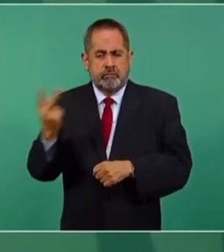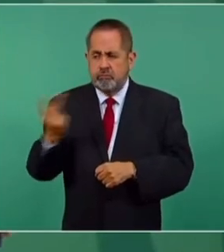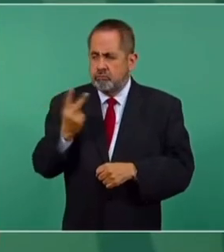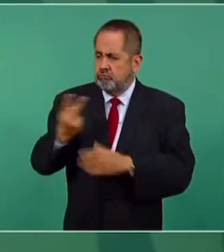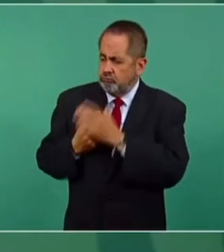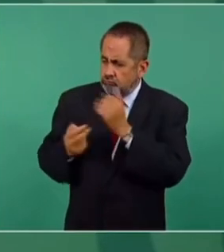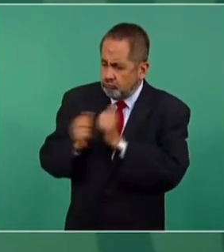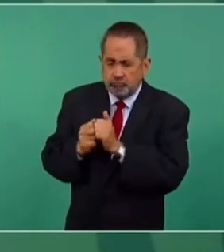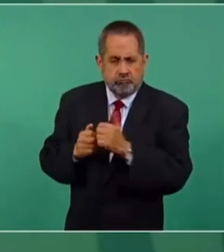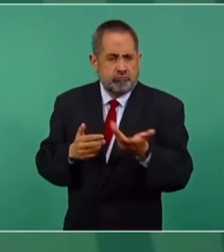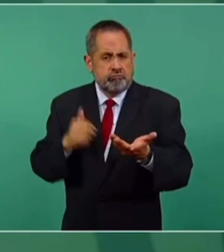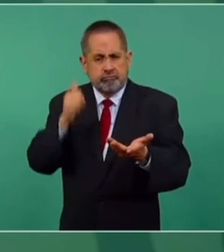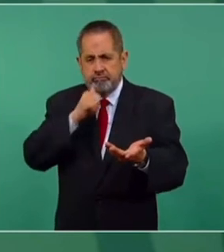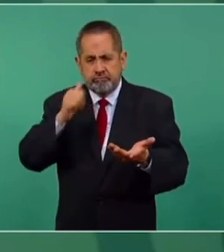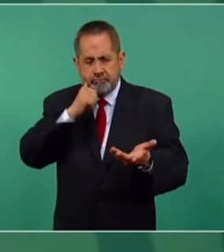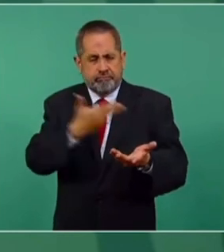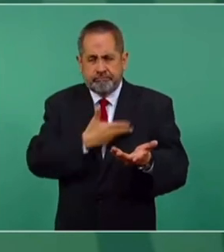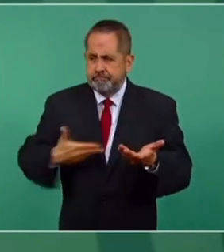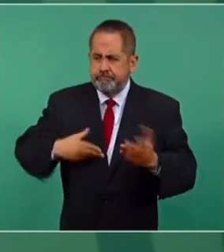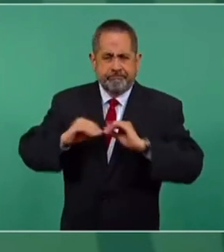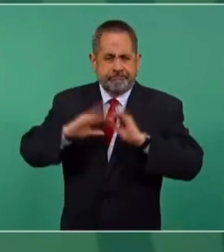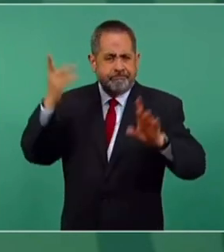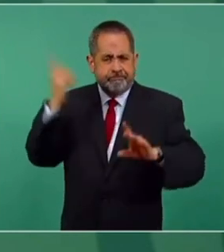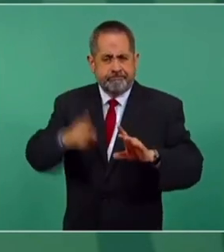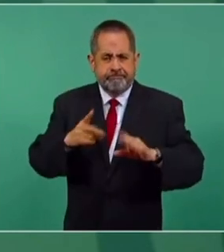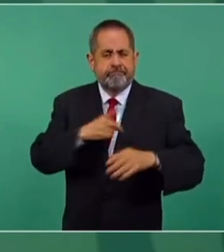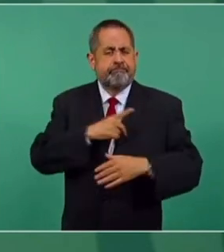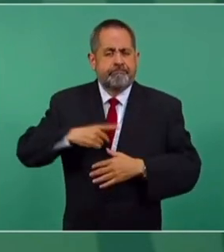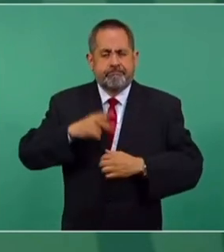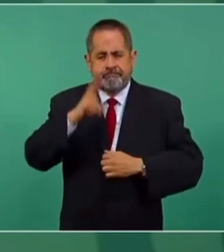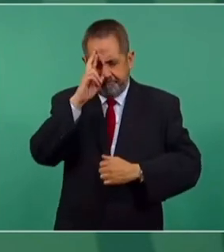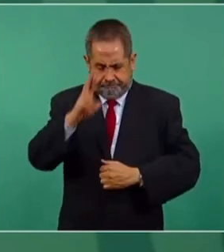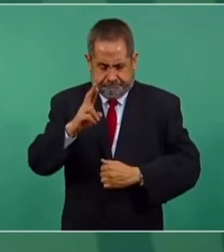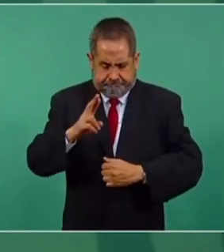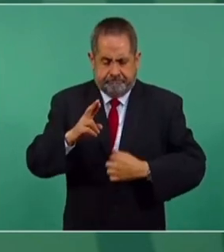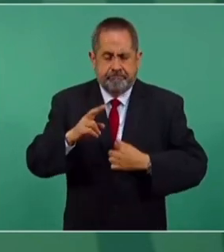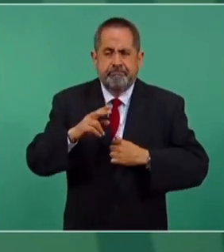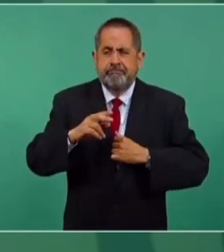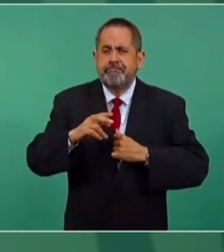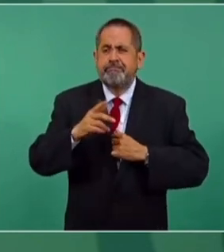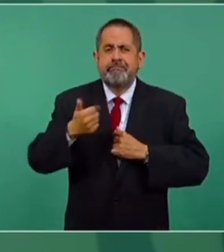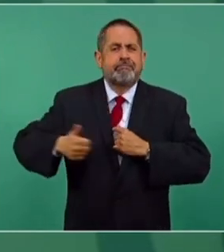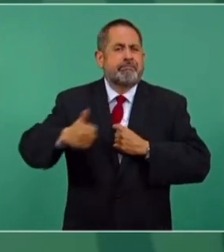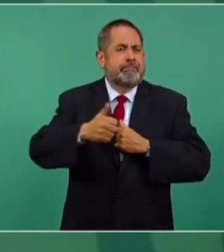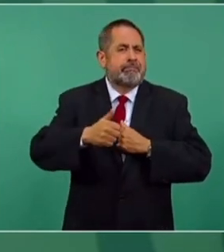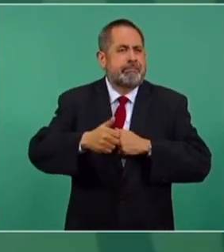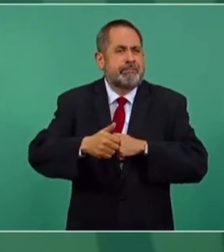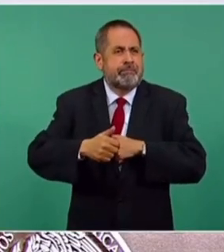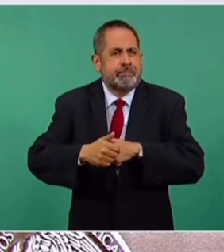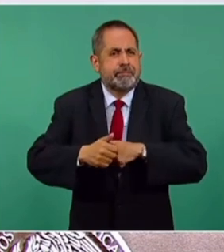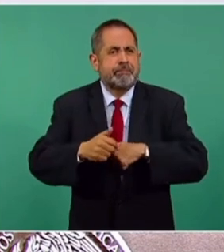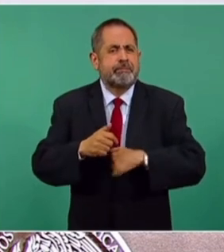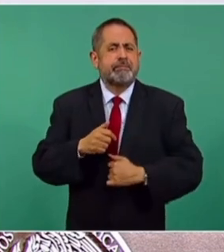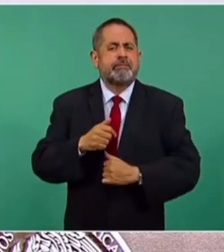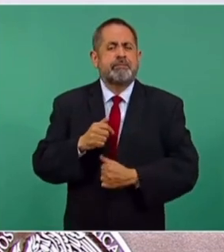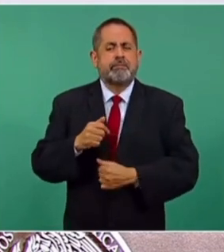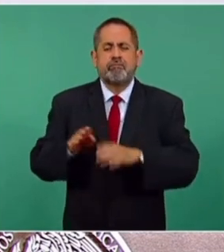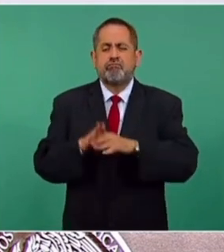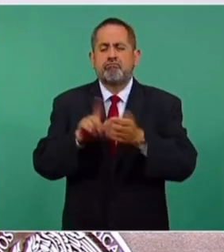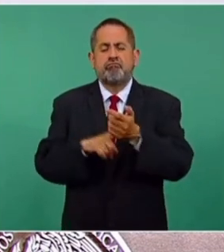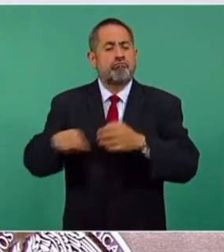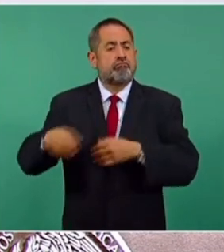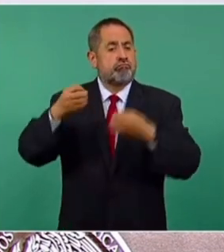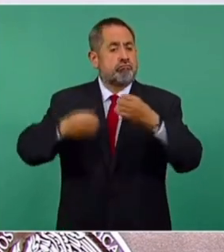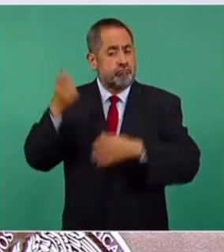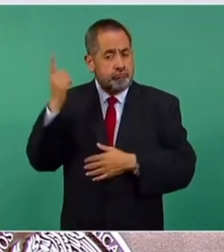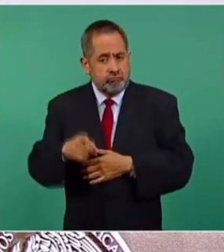como siempre, la instrucción del presidente es clarísima. Respetamos la independencia de los poderes, acatamos las disposiciones del Poder